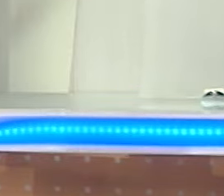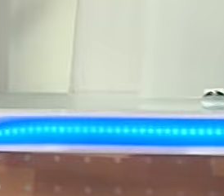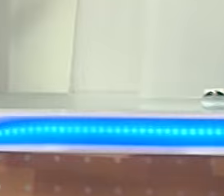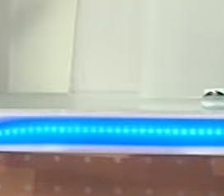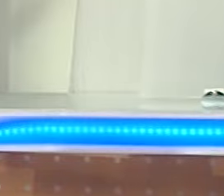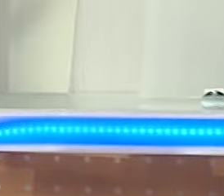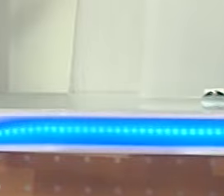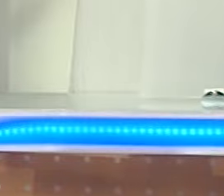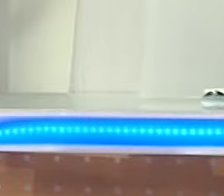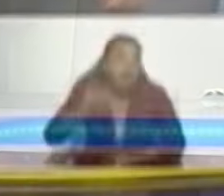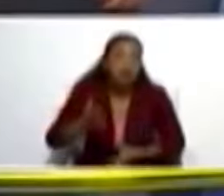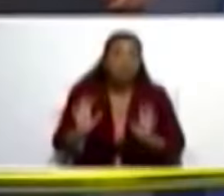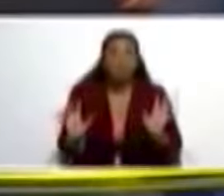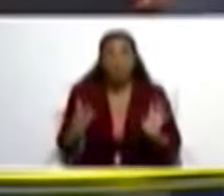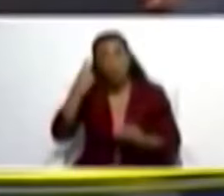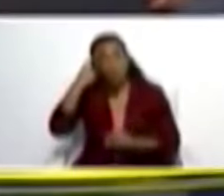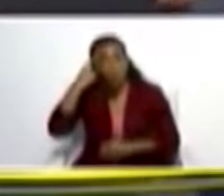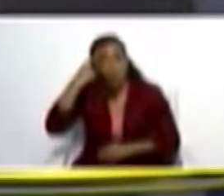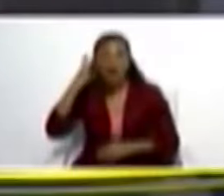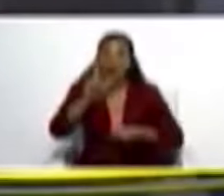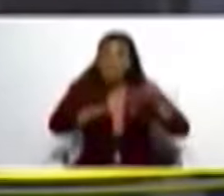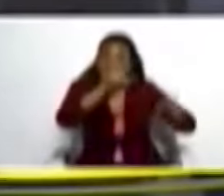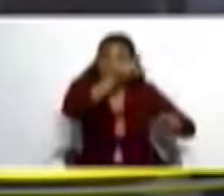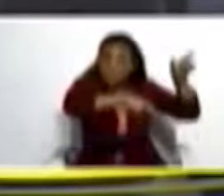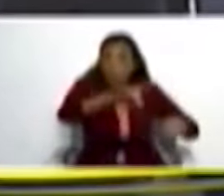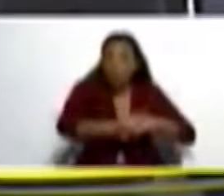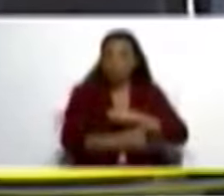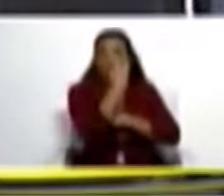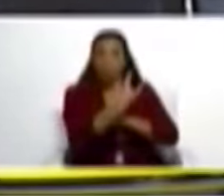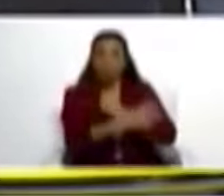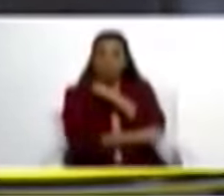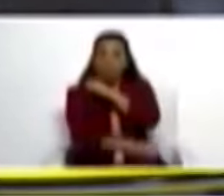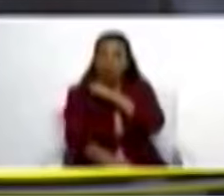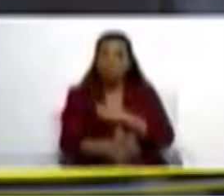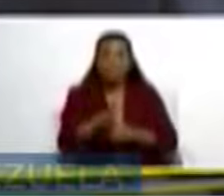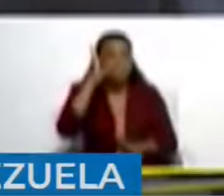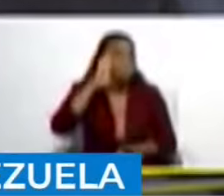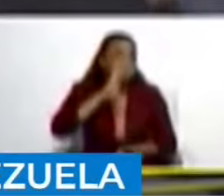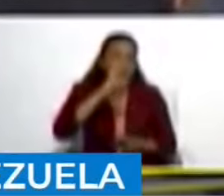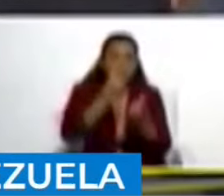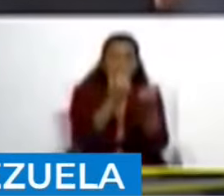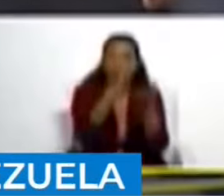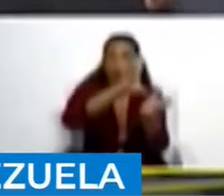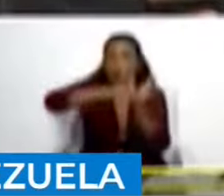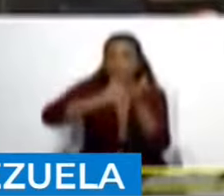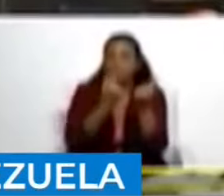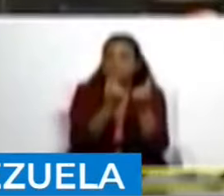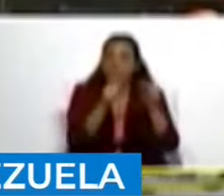Así lo anunció. Muchas veces los traidores, los vendepatrios y los corruptos